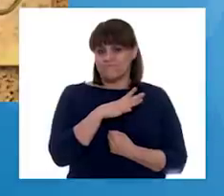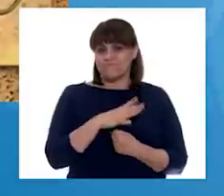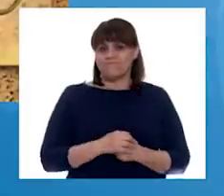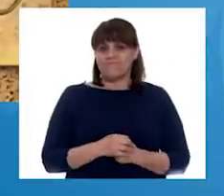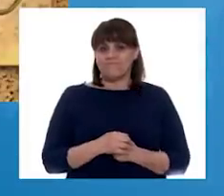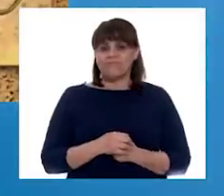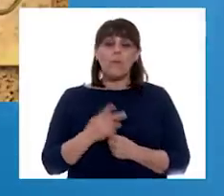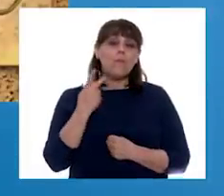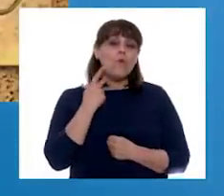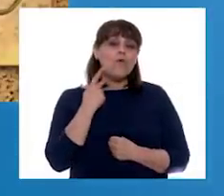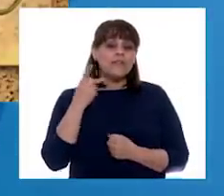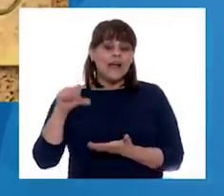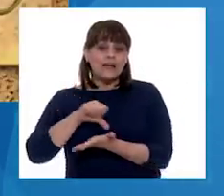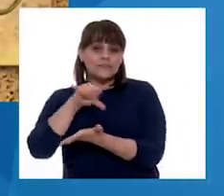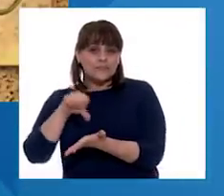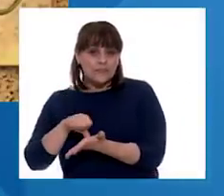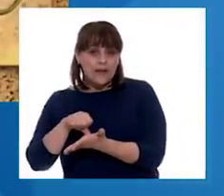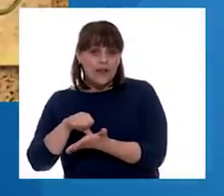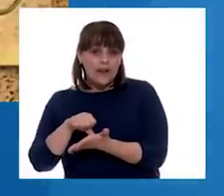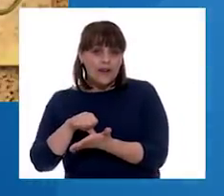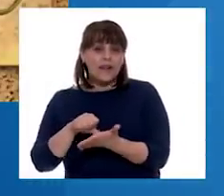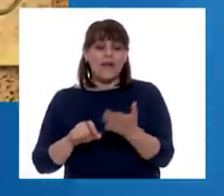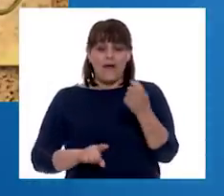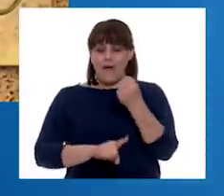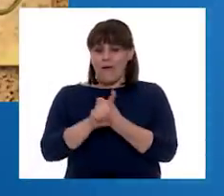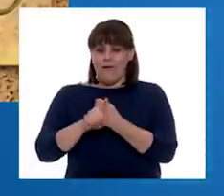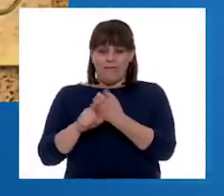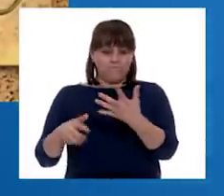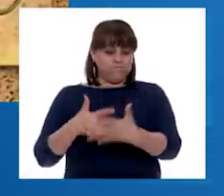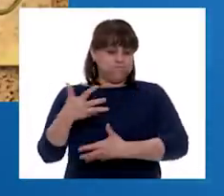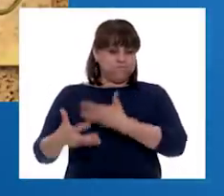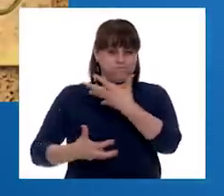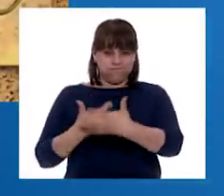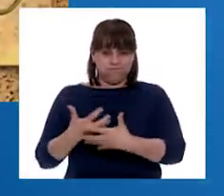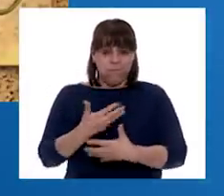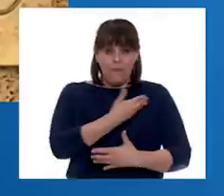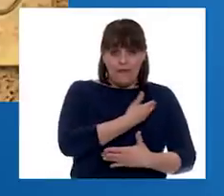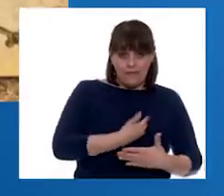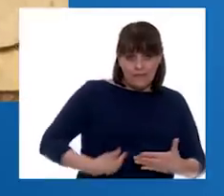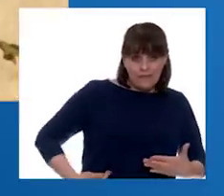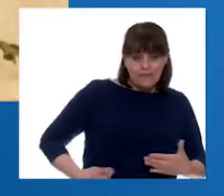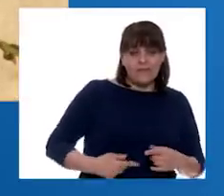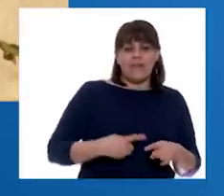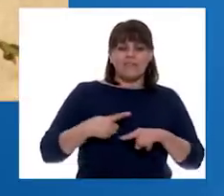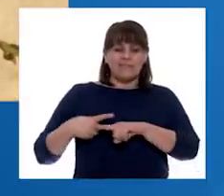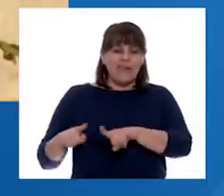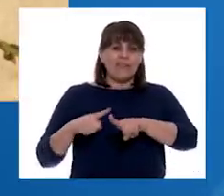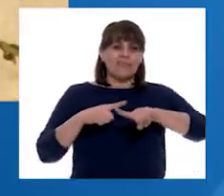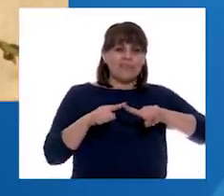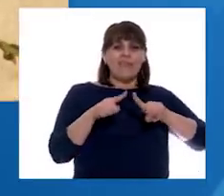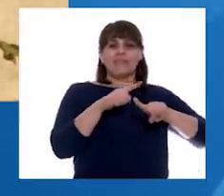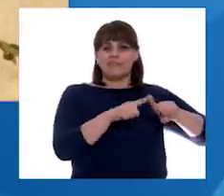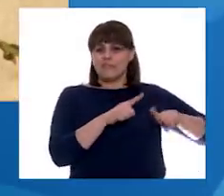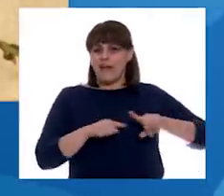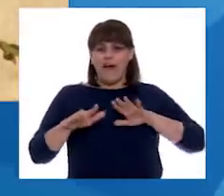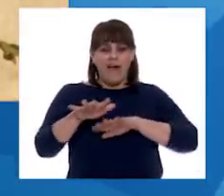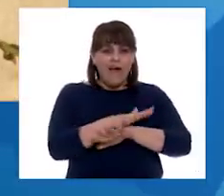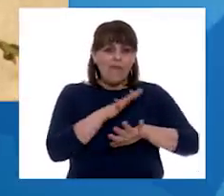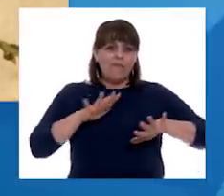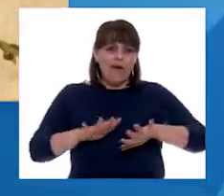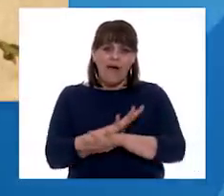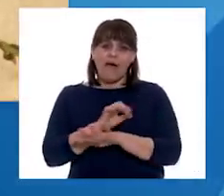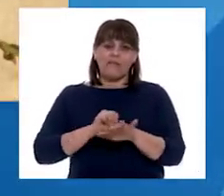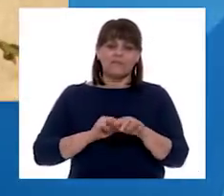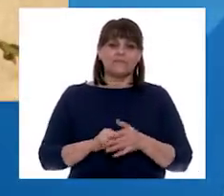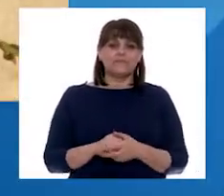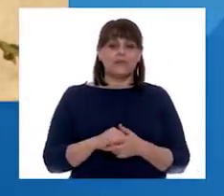La política centralista aún lidiaba con turbulencias. Y los presidentes iban y venían. Bustamante dejó